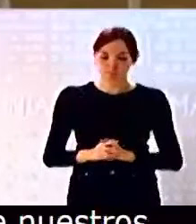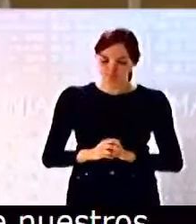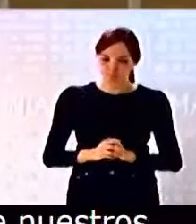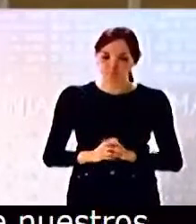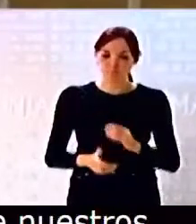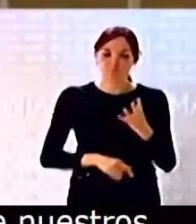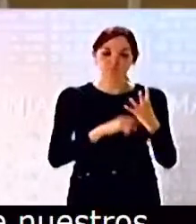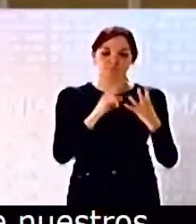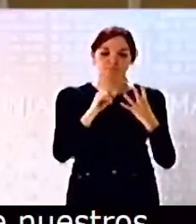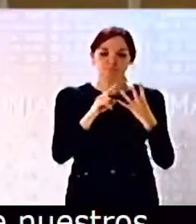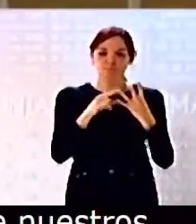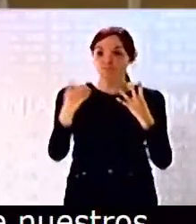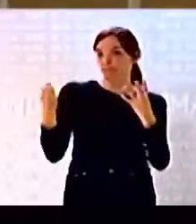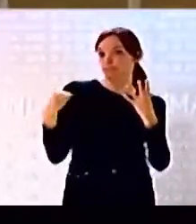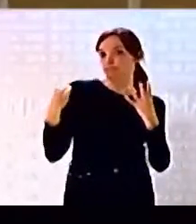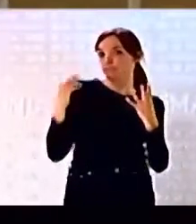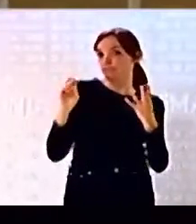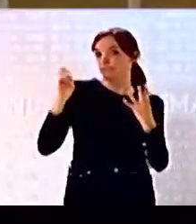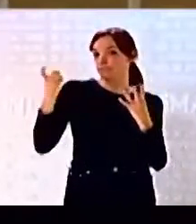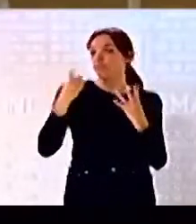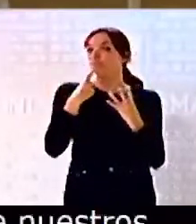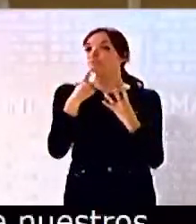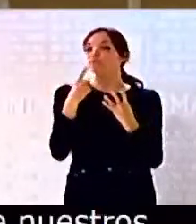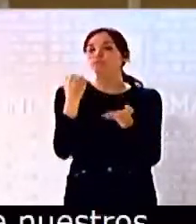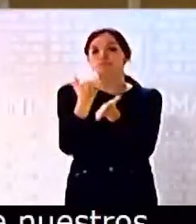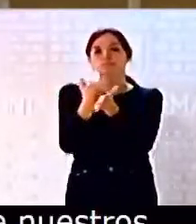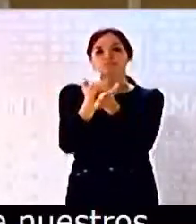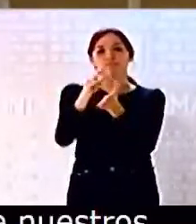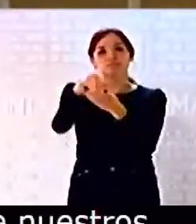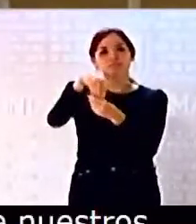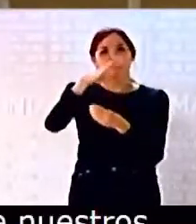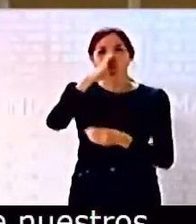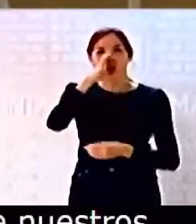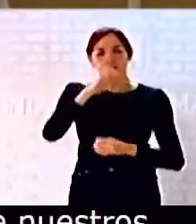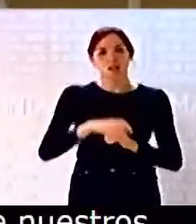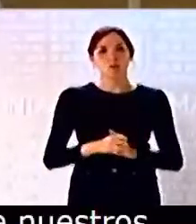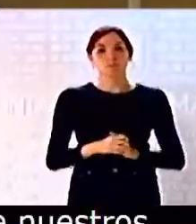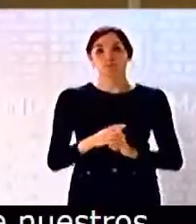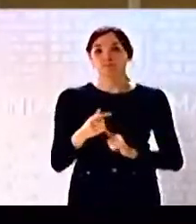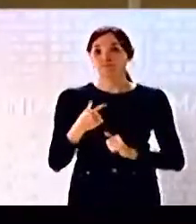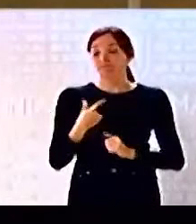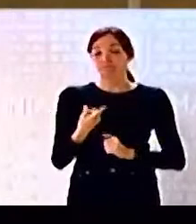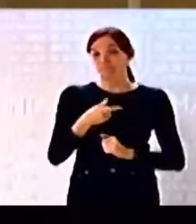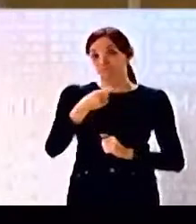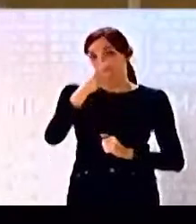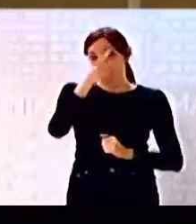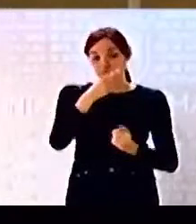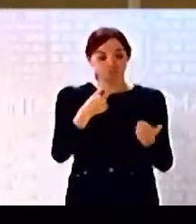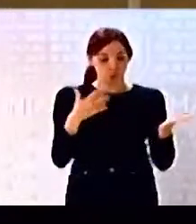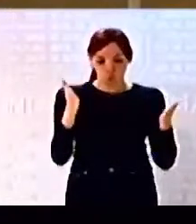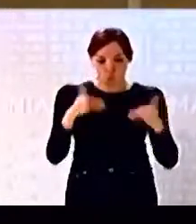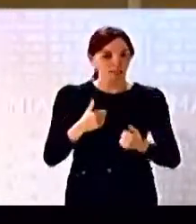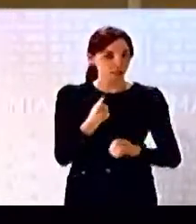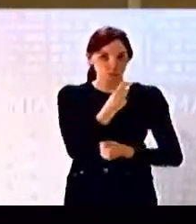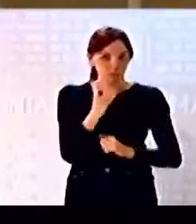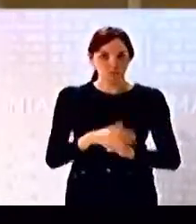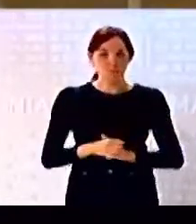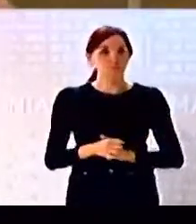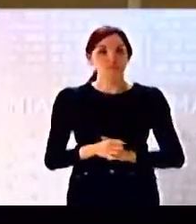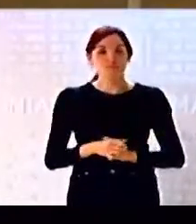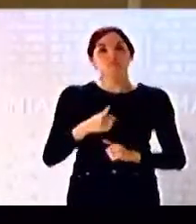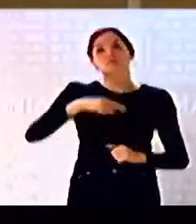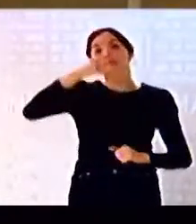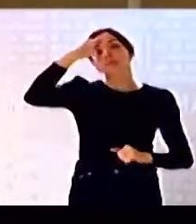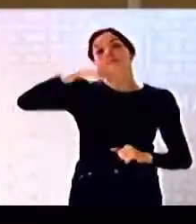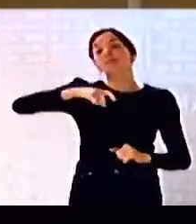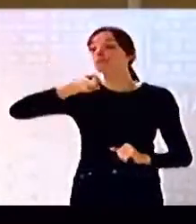hable del cribado de Guareña. No le voy a dar ningún dato porque no lo tengo aquí. Sé en el